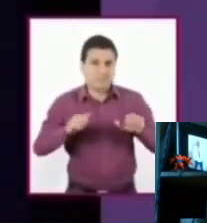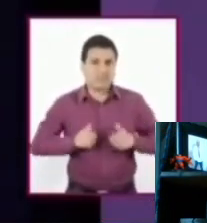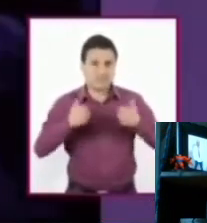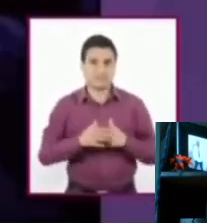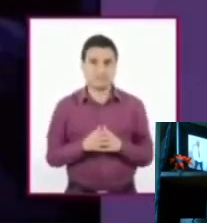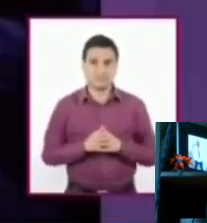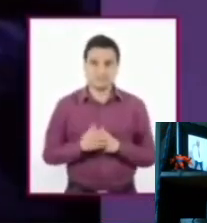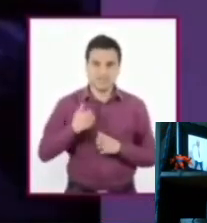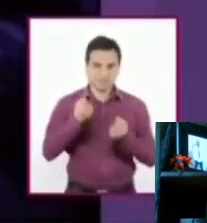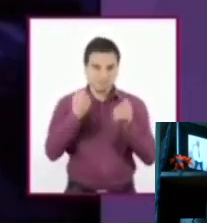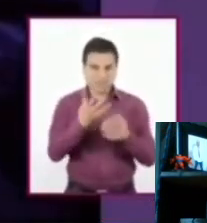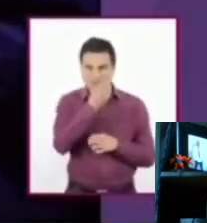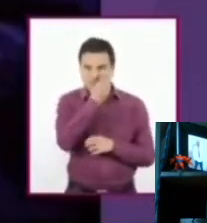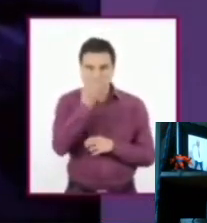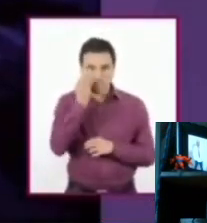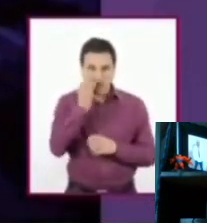de la garza aguas